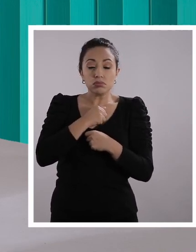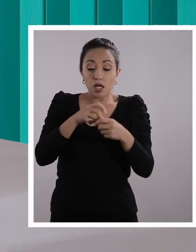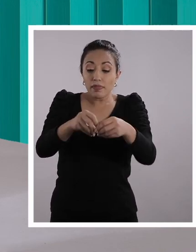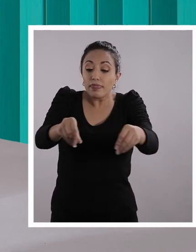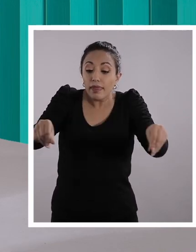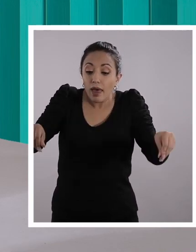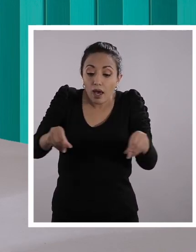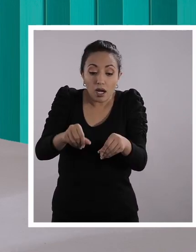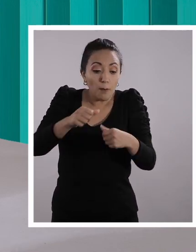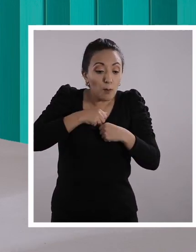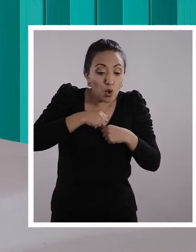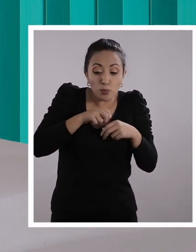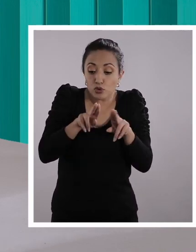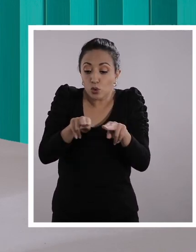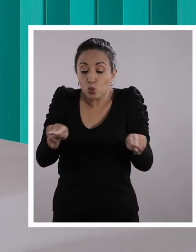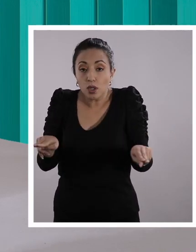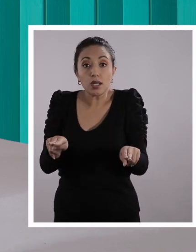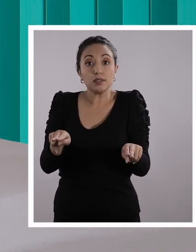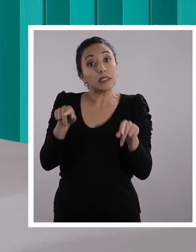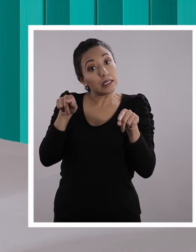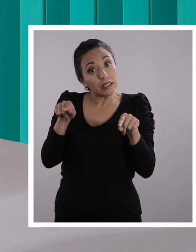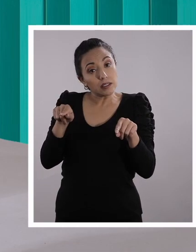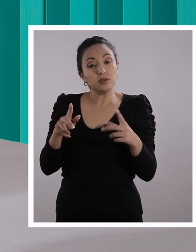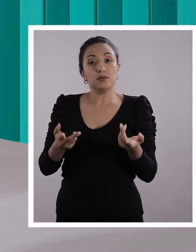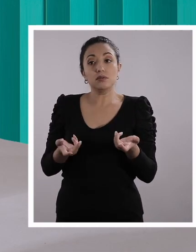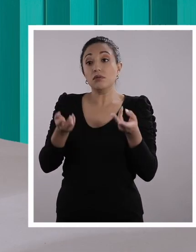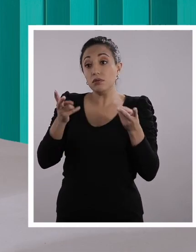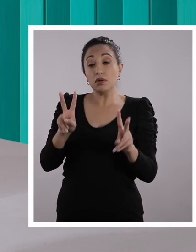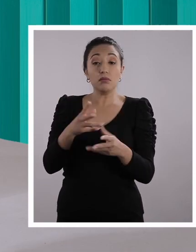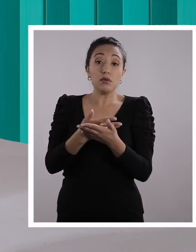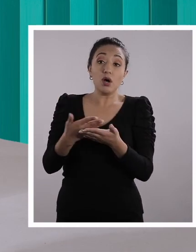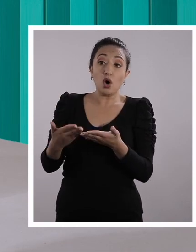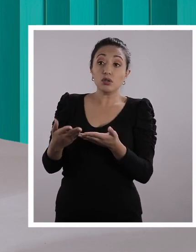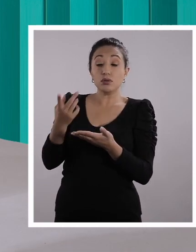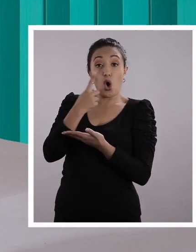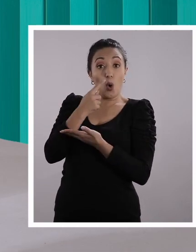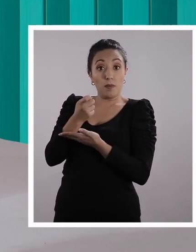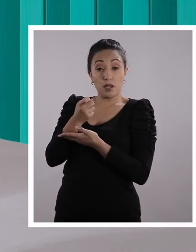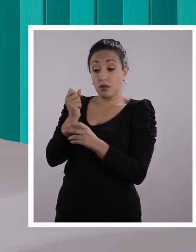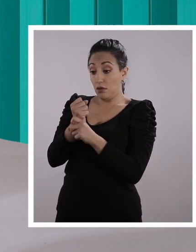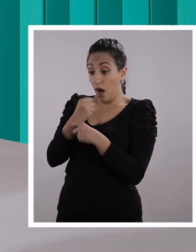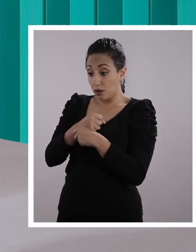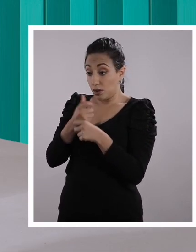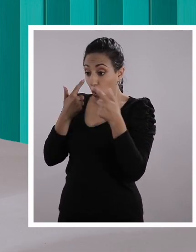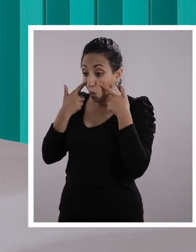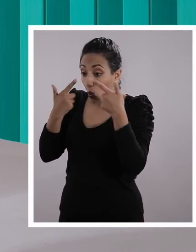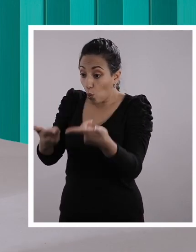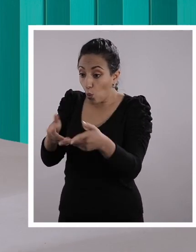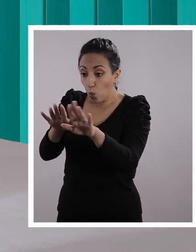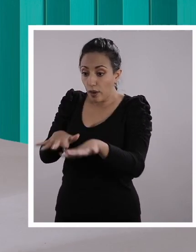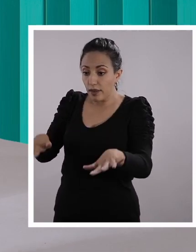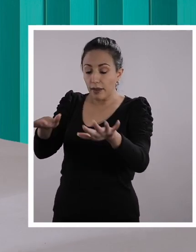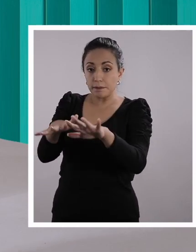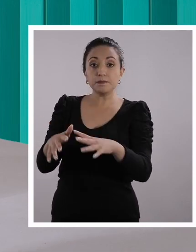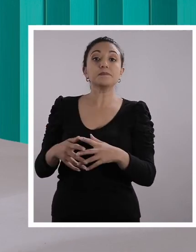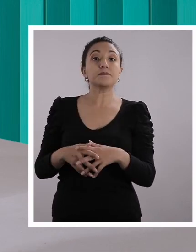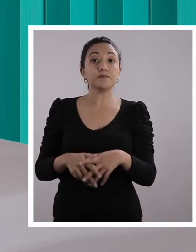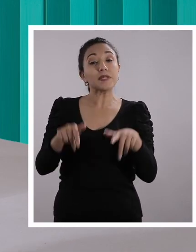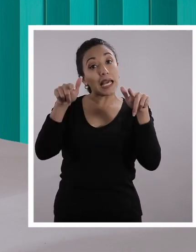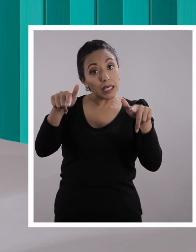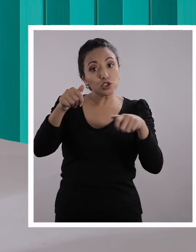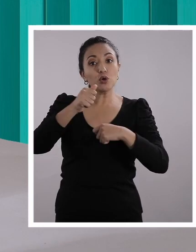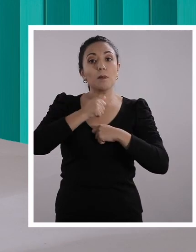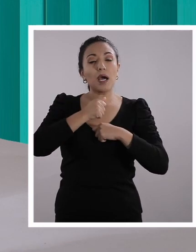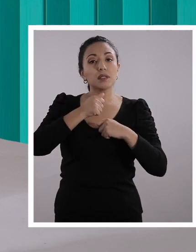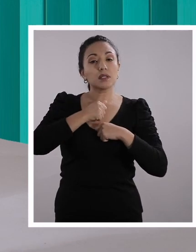todo lo que viene de la tierra lo que preservamos hasta ahora también aquellas cosas que el hombre hace para preservar estos